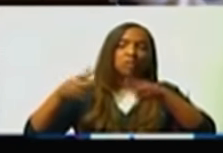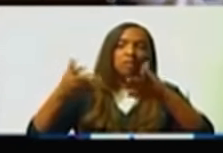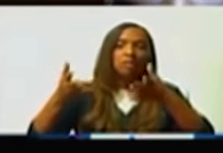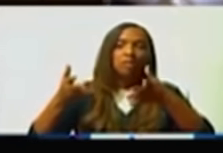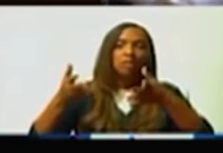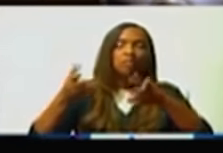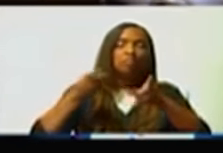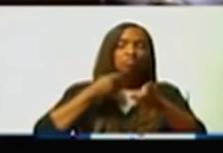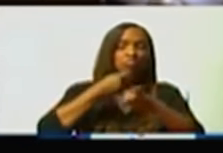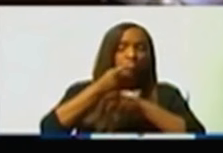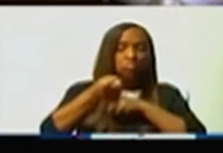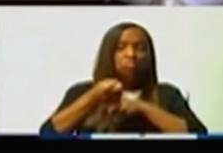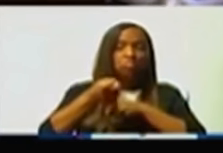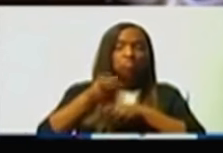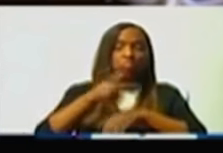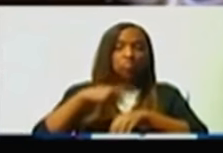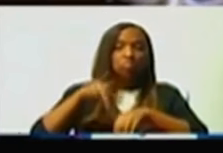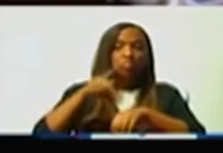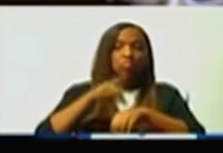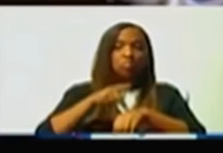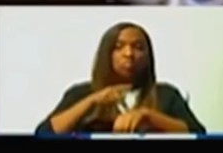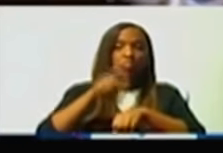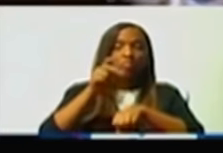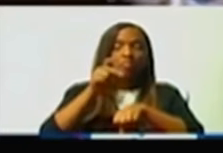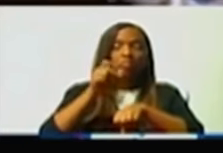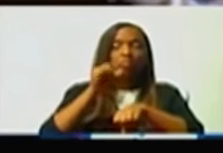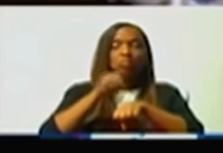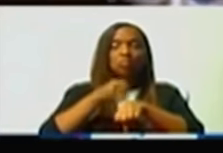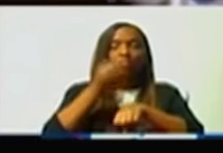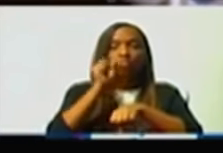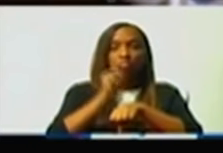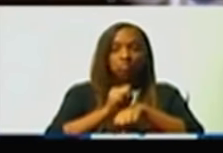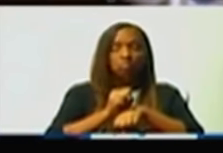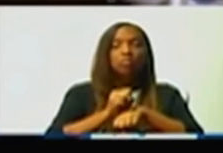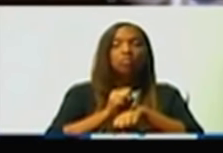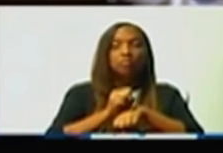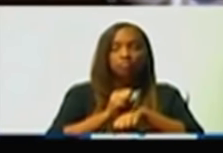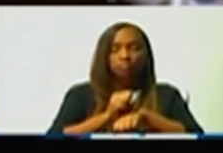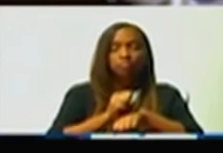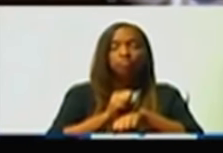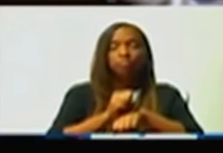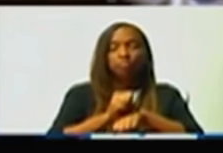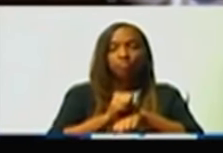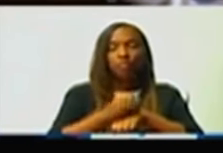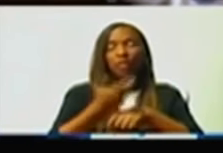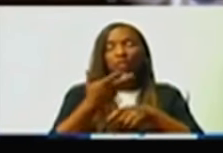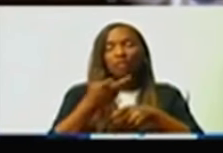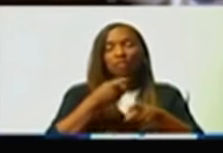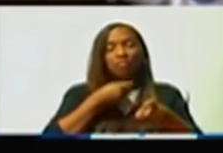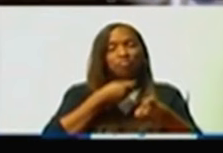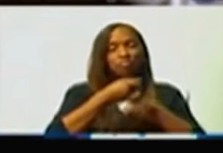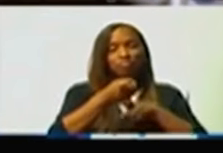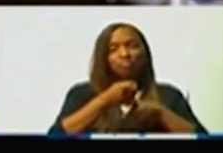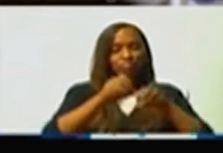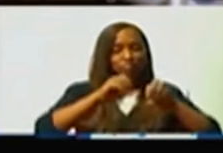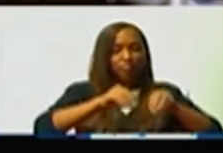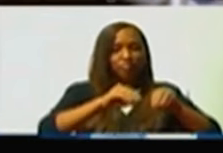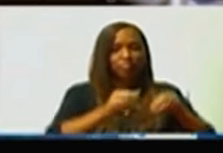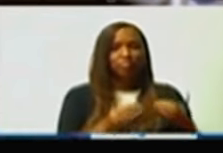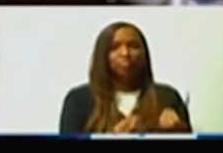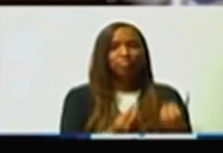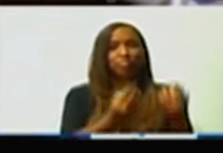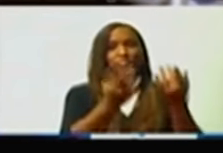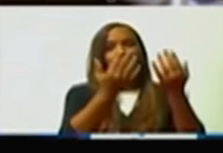todo a la producción agrícola. Podemos decir que todas las áreas